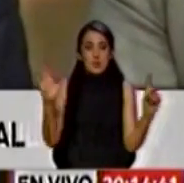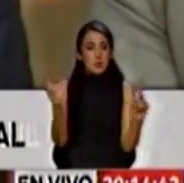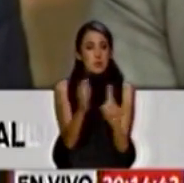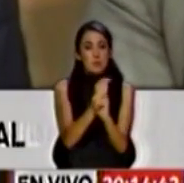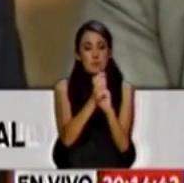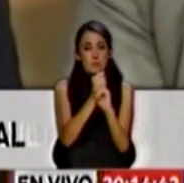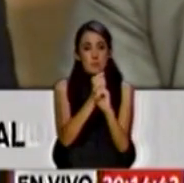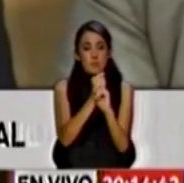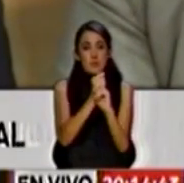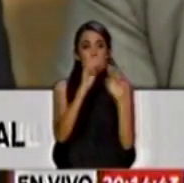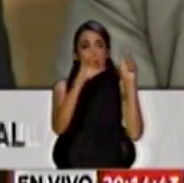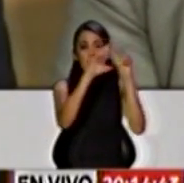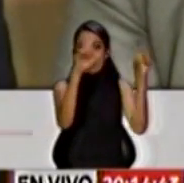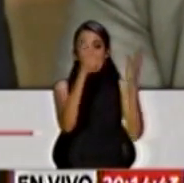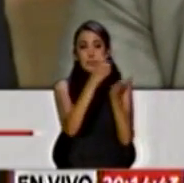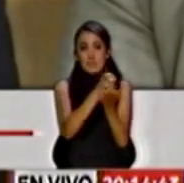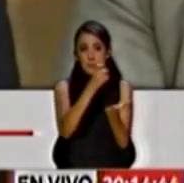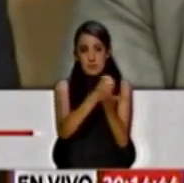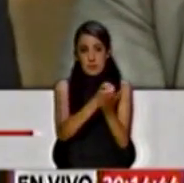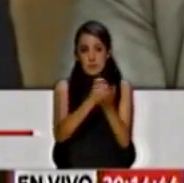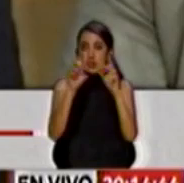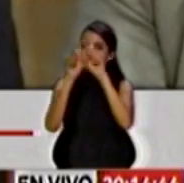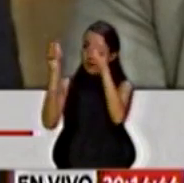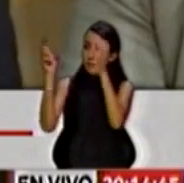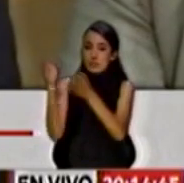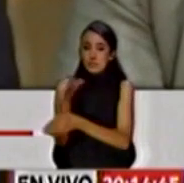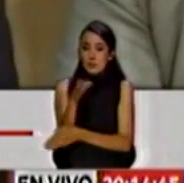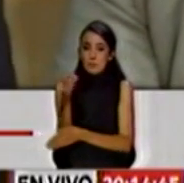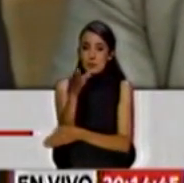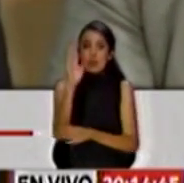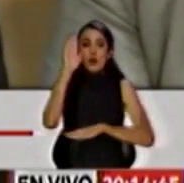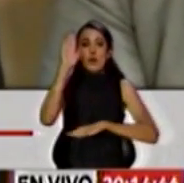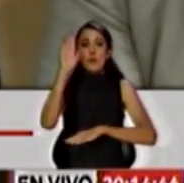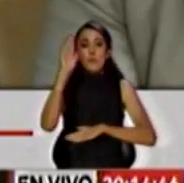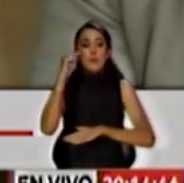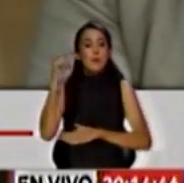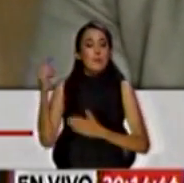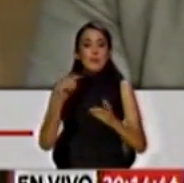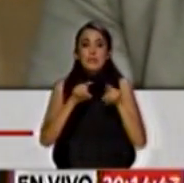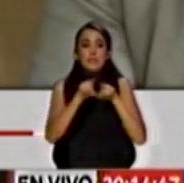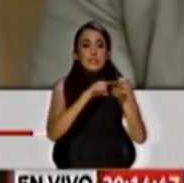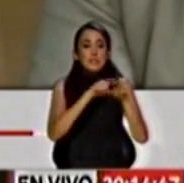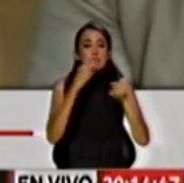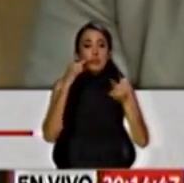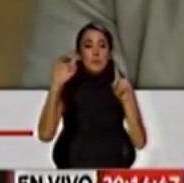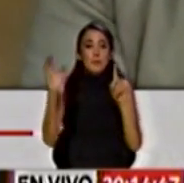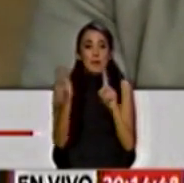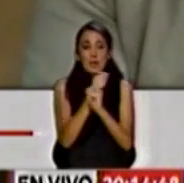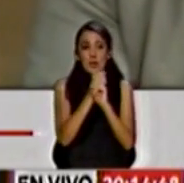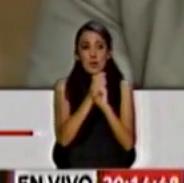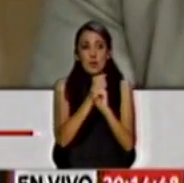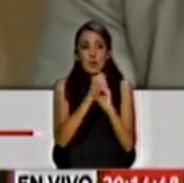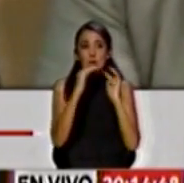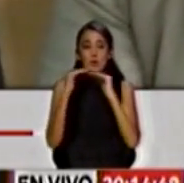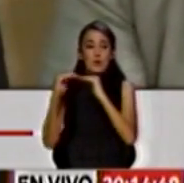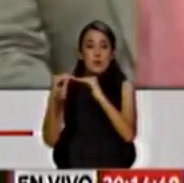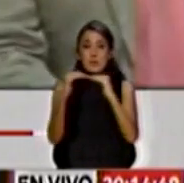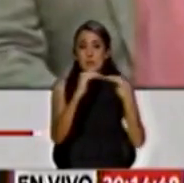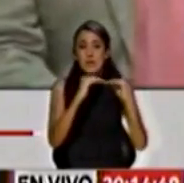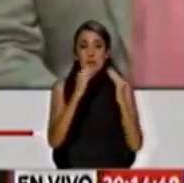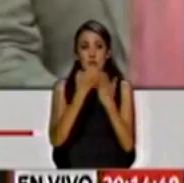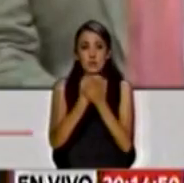sector camaronero del ecuador basado en un compromiso mutuo por la competitividad nacional y la sostenibilidad